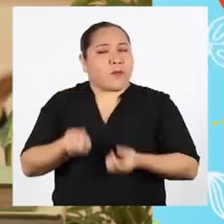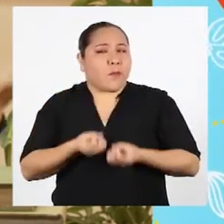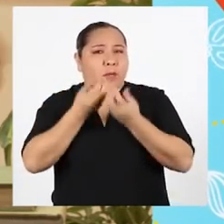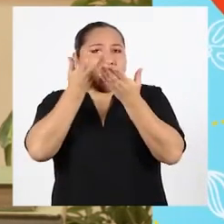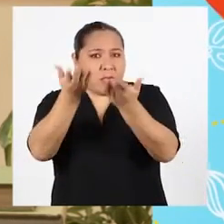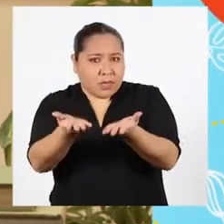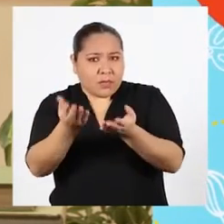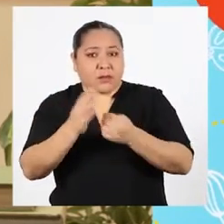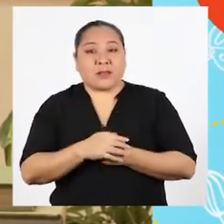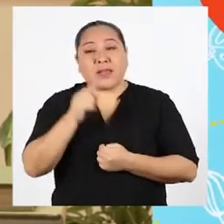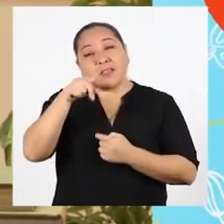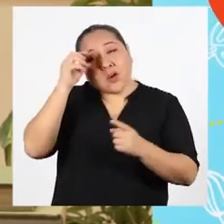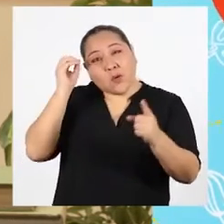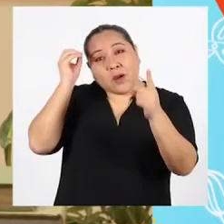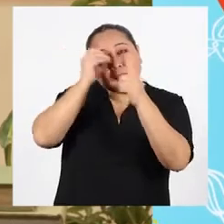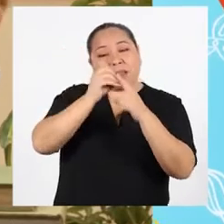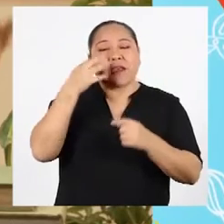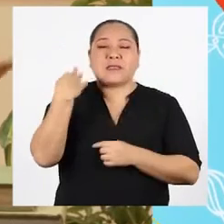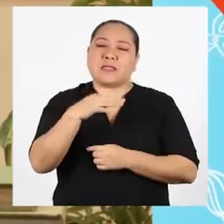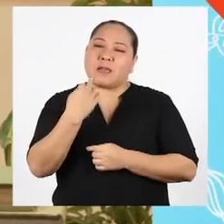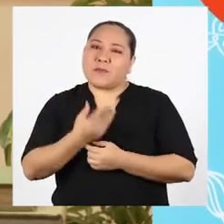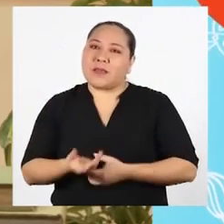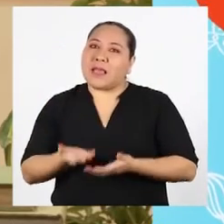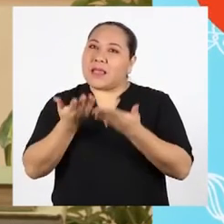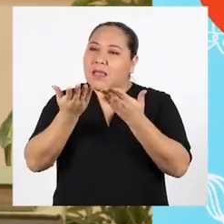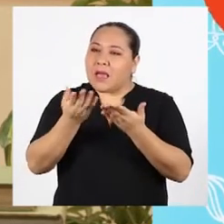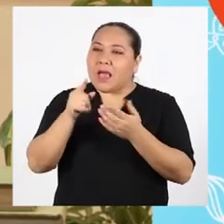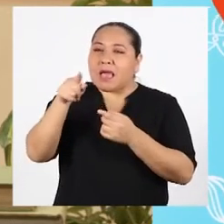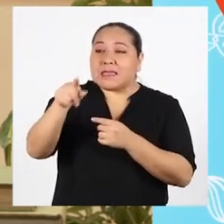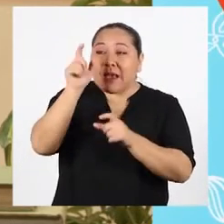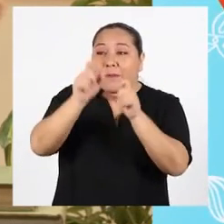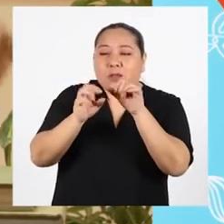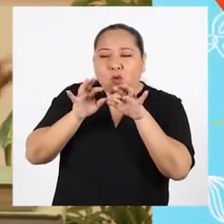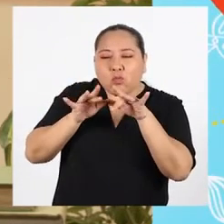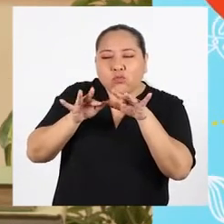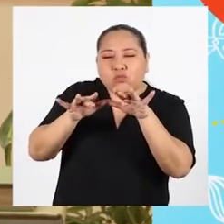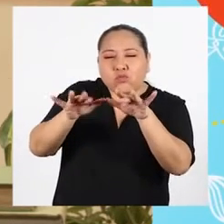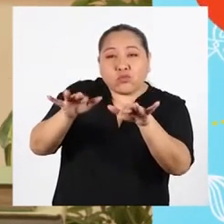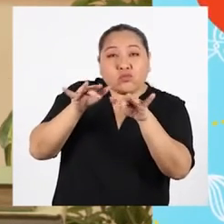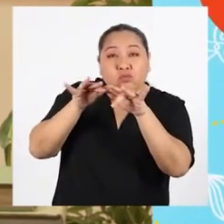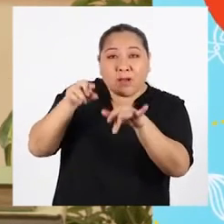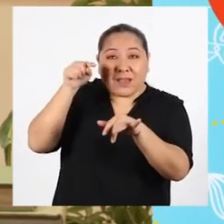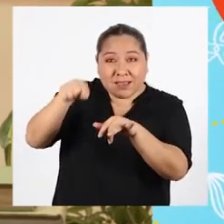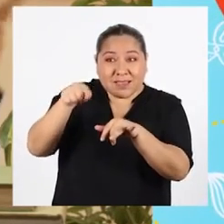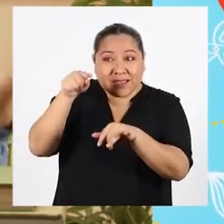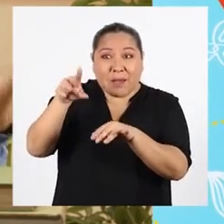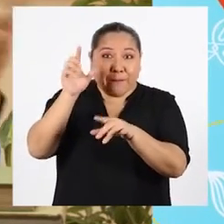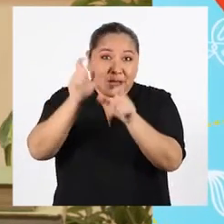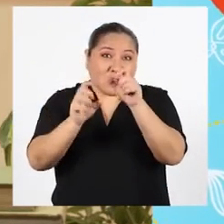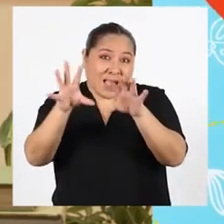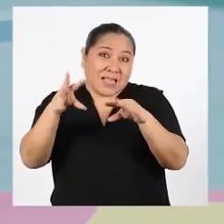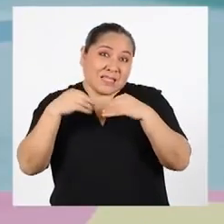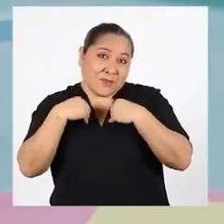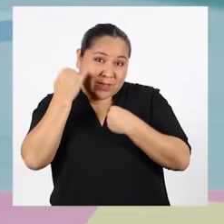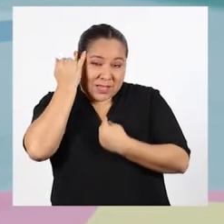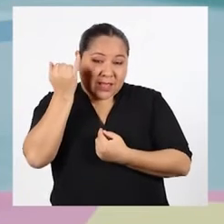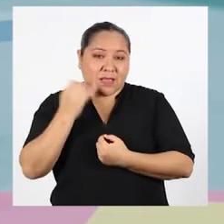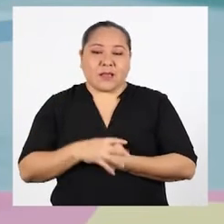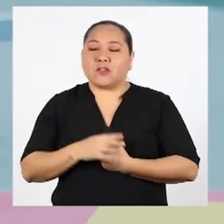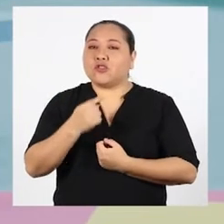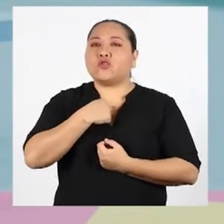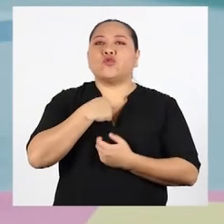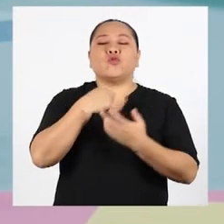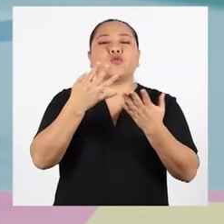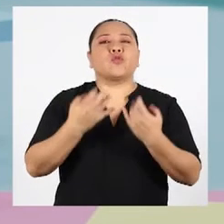tenga al decirlo. Y ese propósito siempre buscará convencer, persuadir o influir en el público. En mi